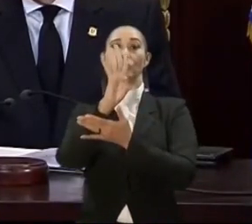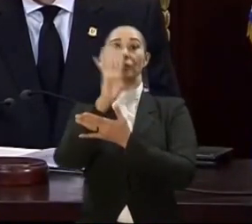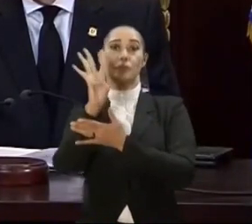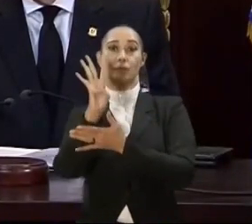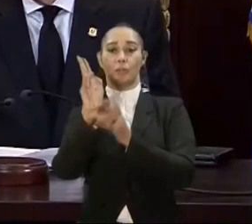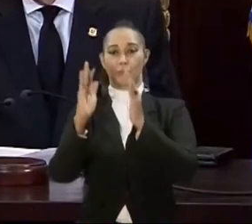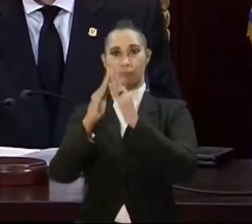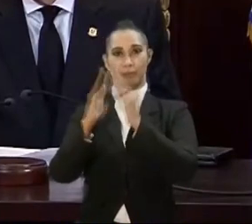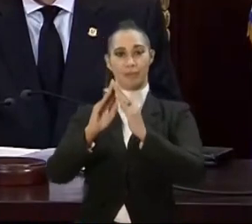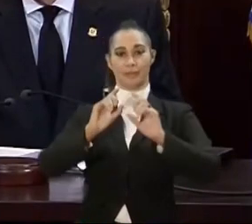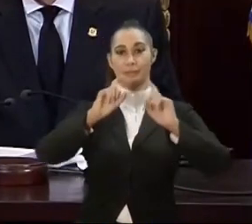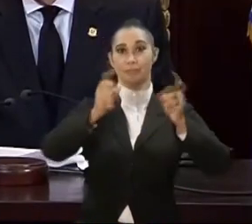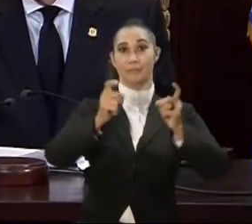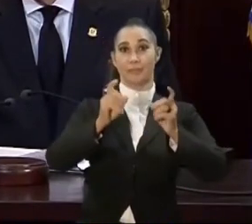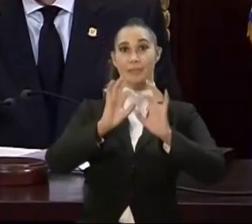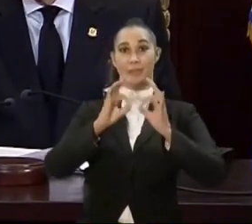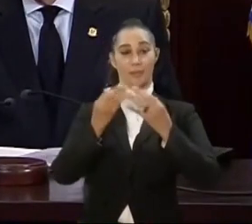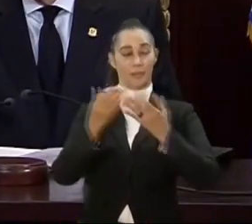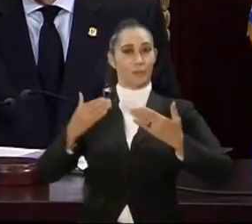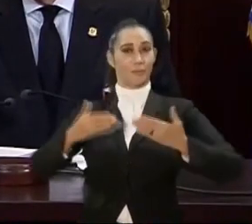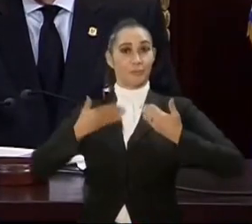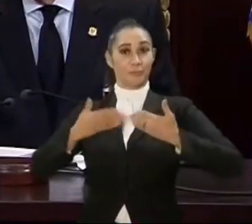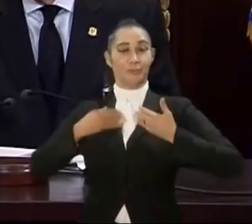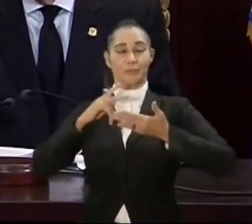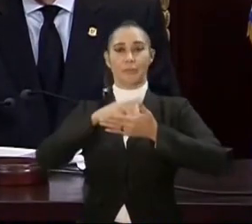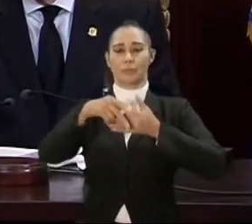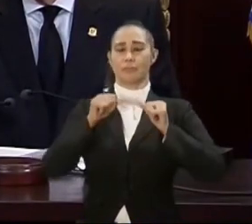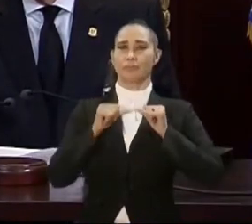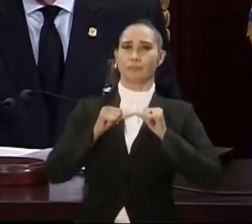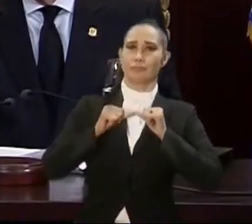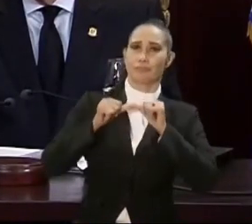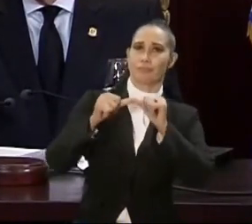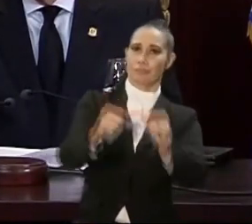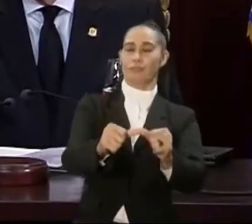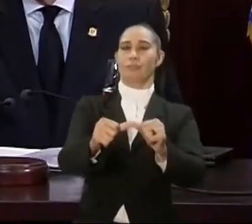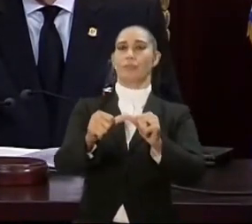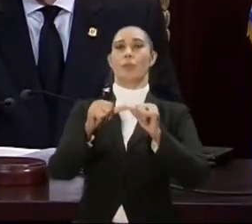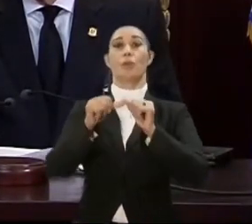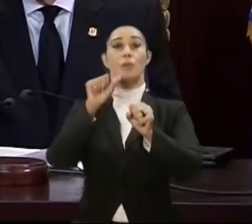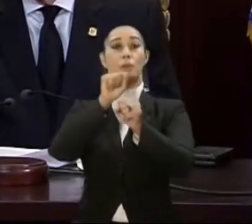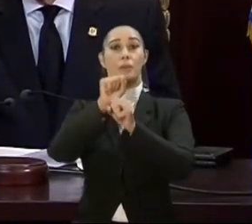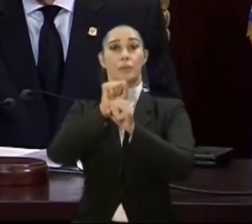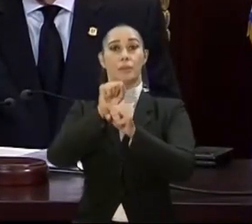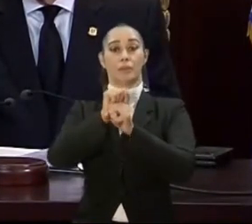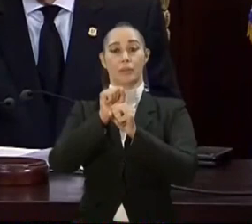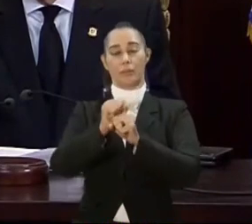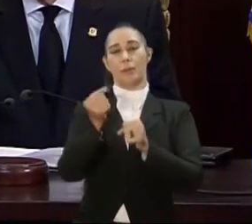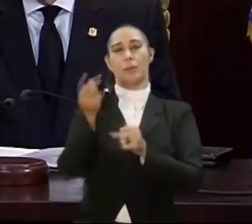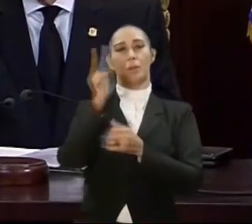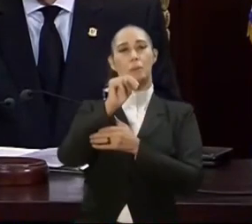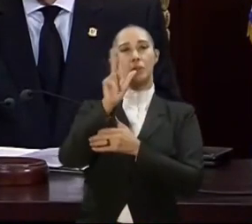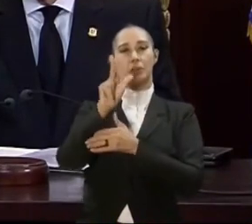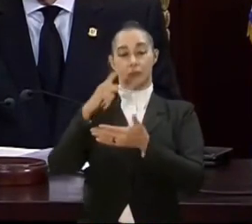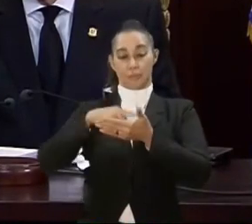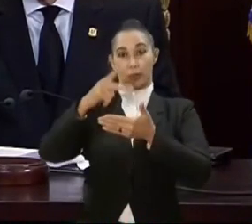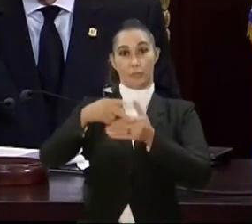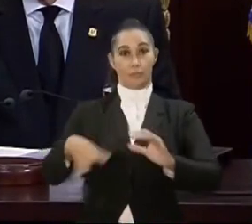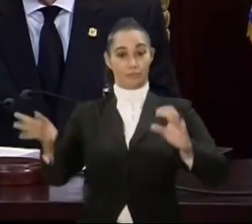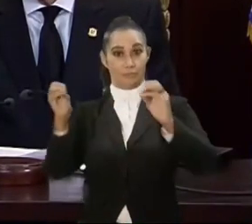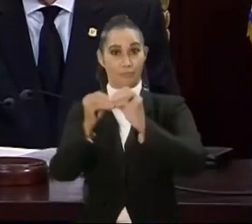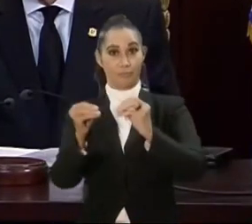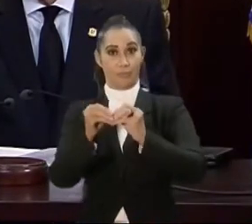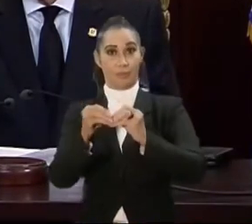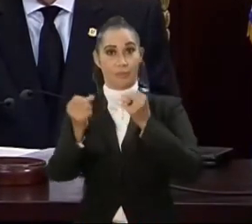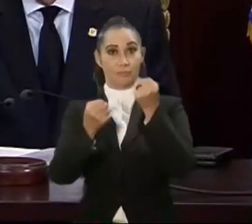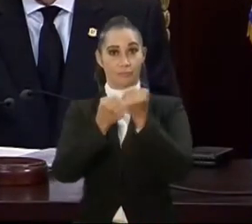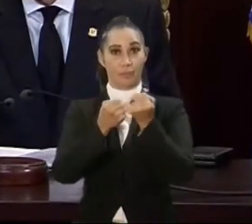4.784 viviendas. Familia Feliz es un proyecto que continúa y estamos trabajando en la permisología de 23 proyectos más